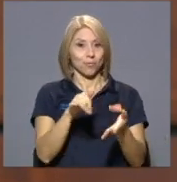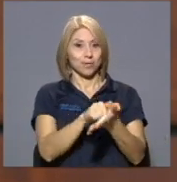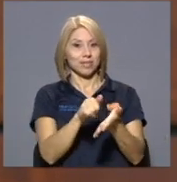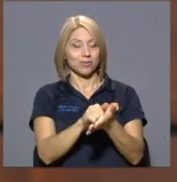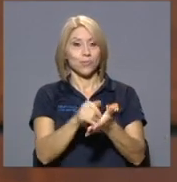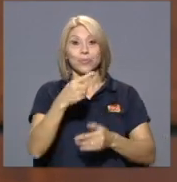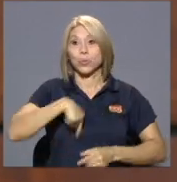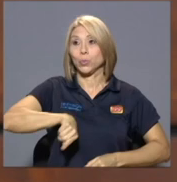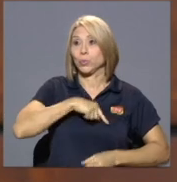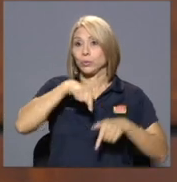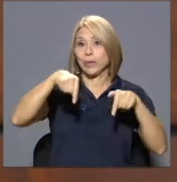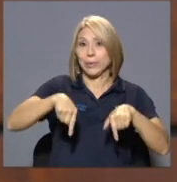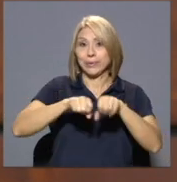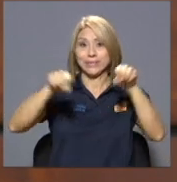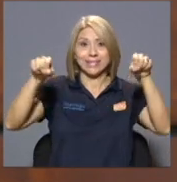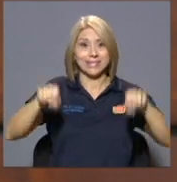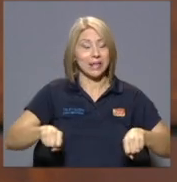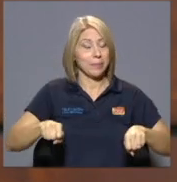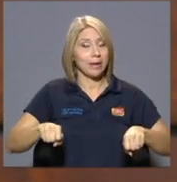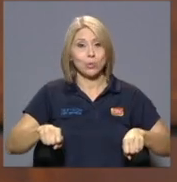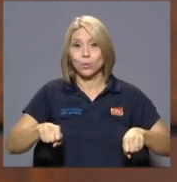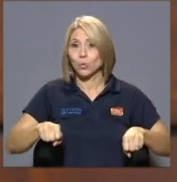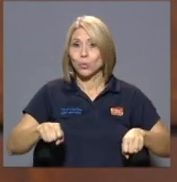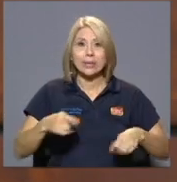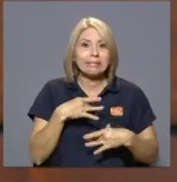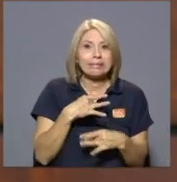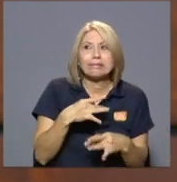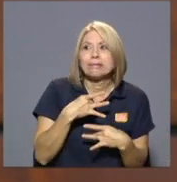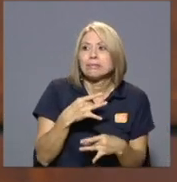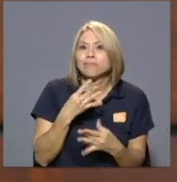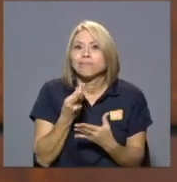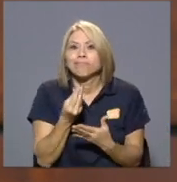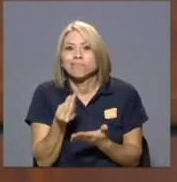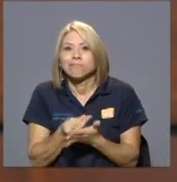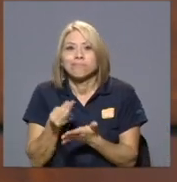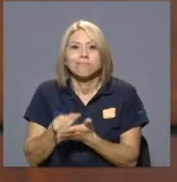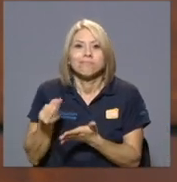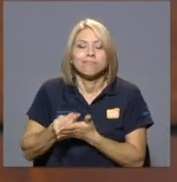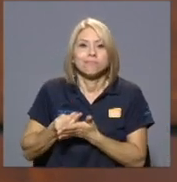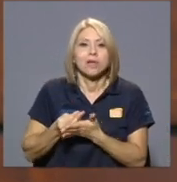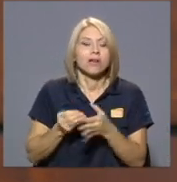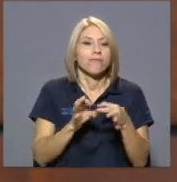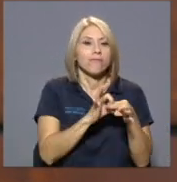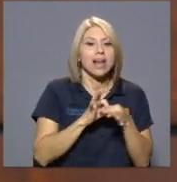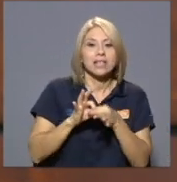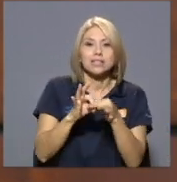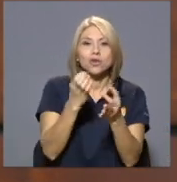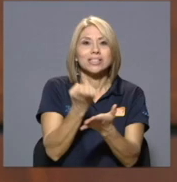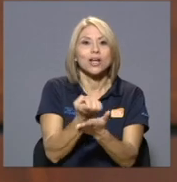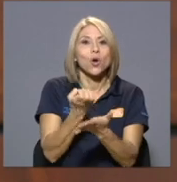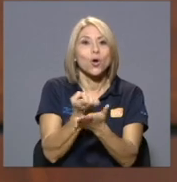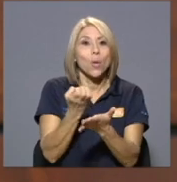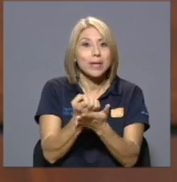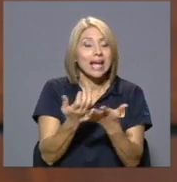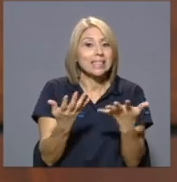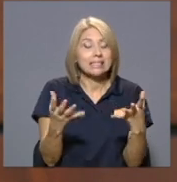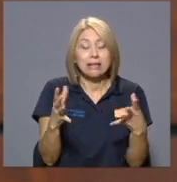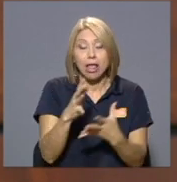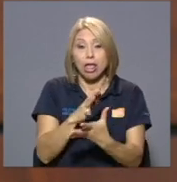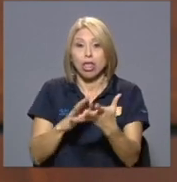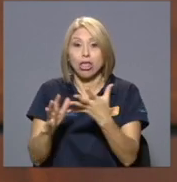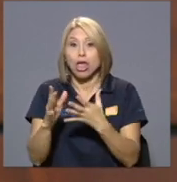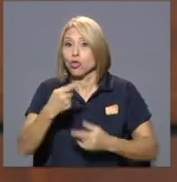Nos encontramos ante un sistema pues totalmente capitalista donde envuelve las relaciones económicas de base, donde ni siquiera